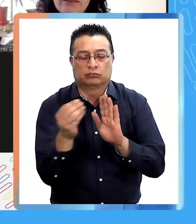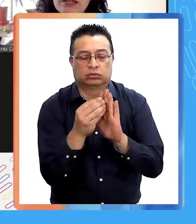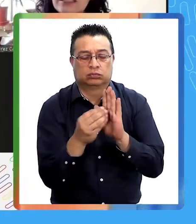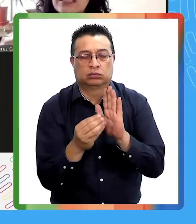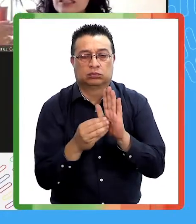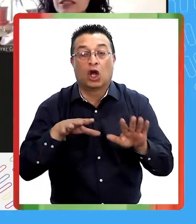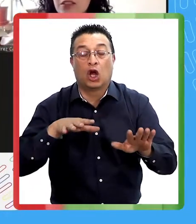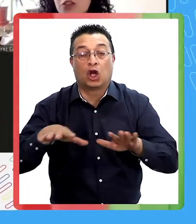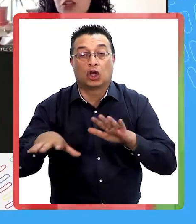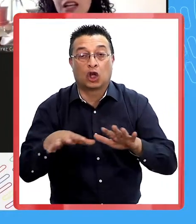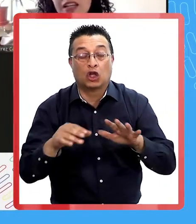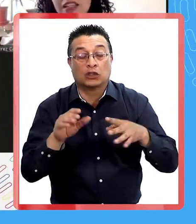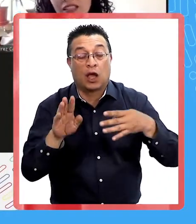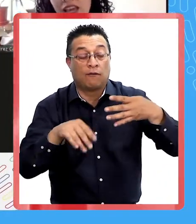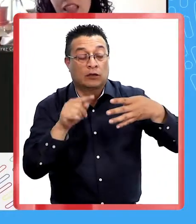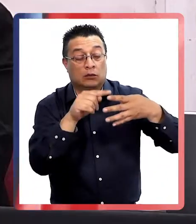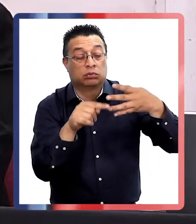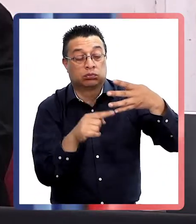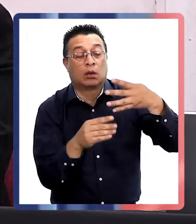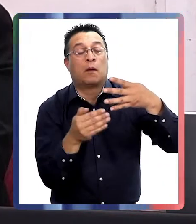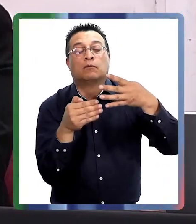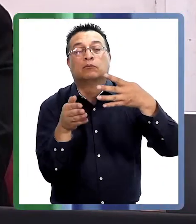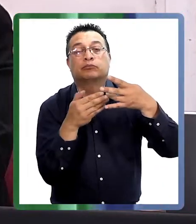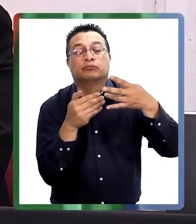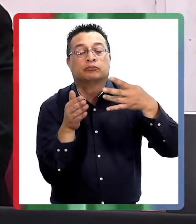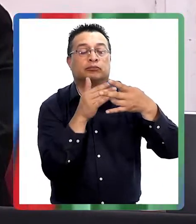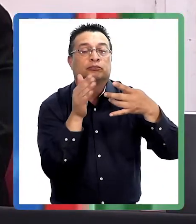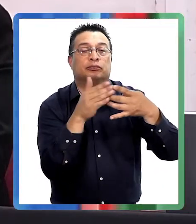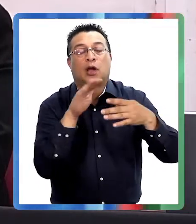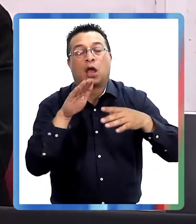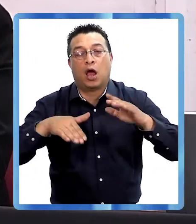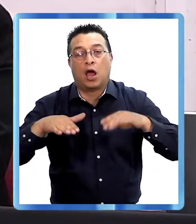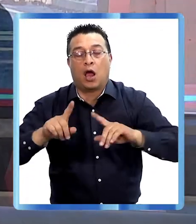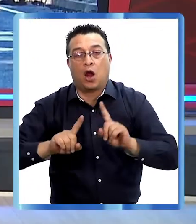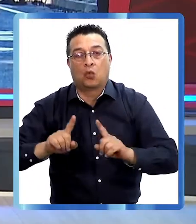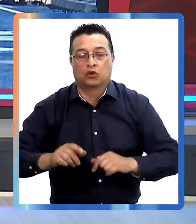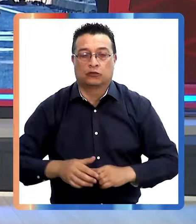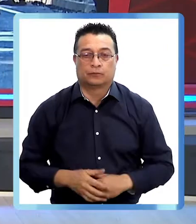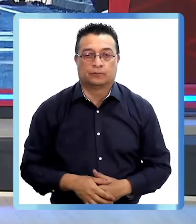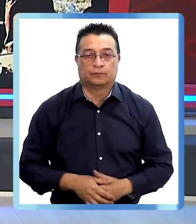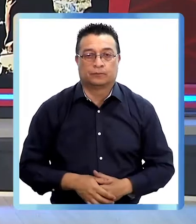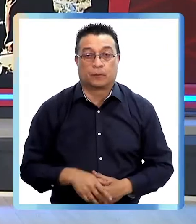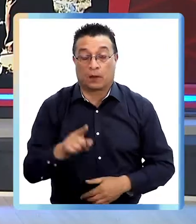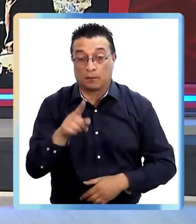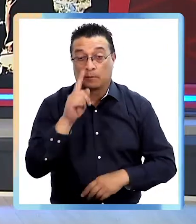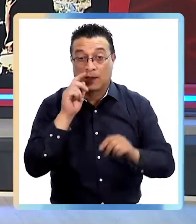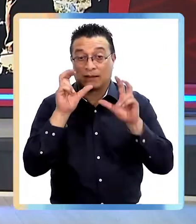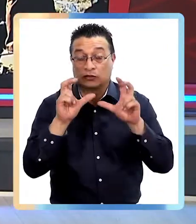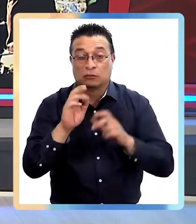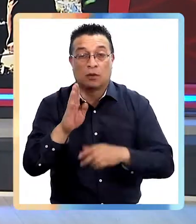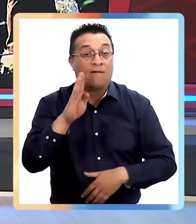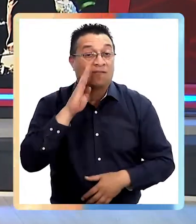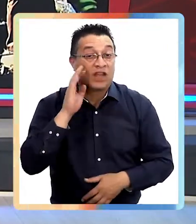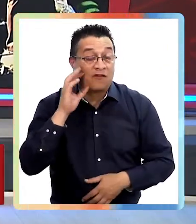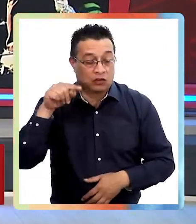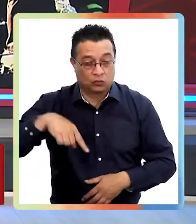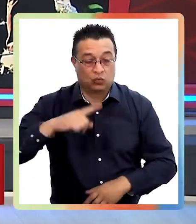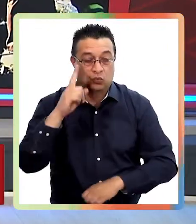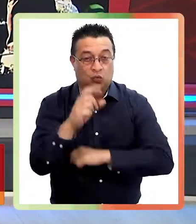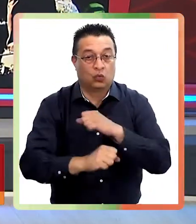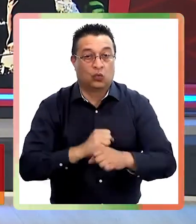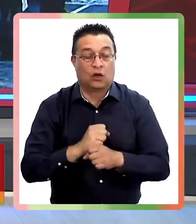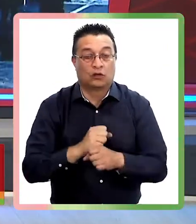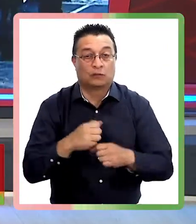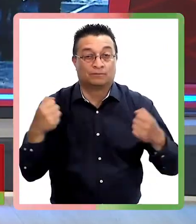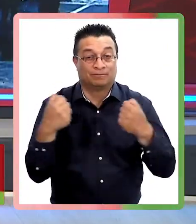incorporar aspectos que en principio fueron rechazados o cuestionados. Mucha atención en Biobío. En lo que va del año,